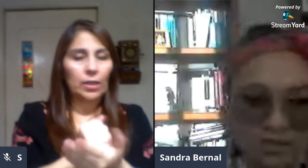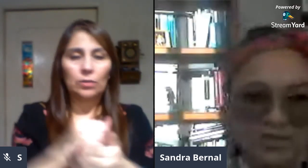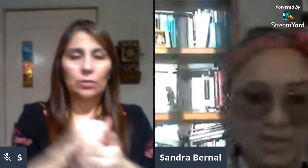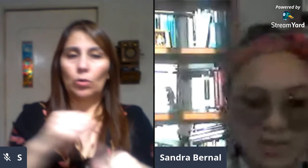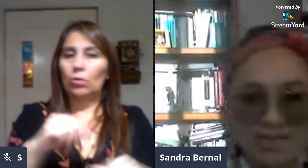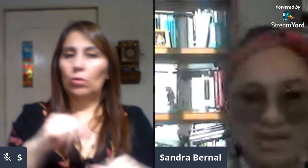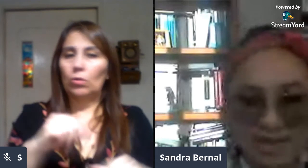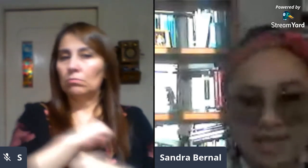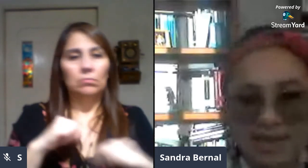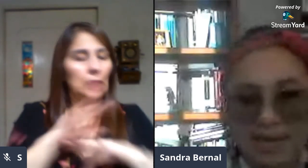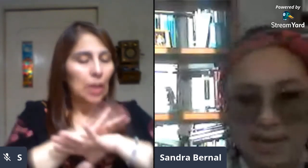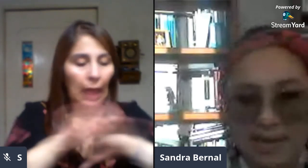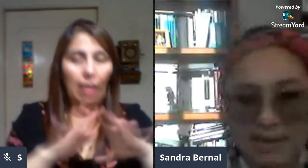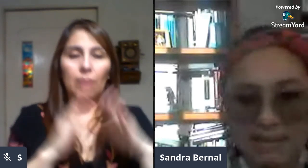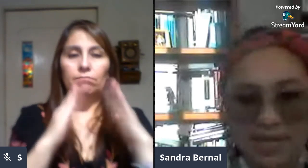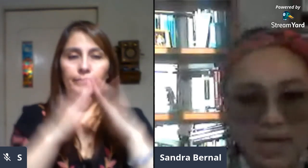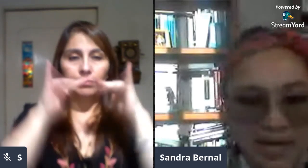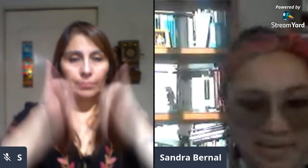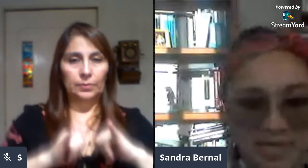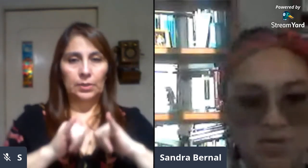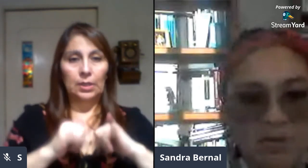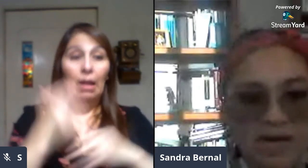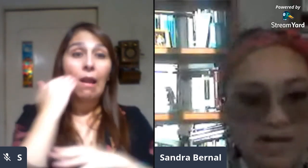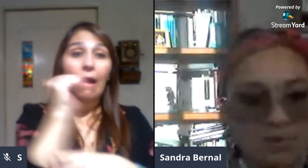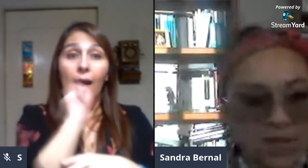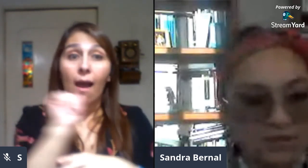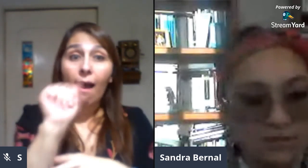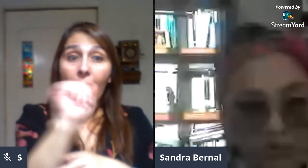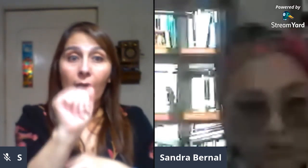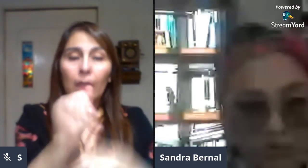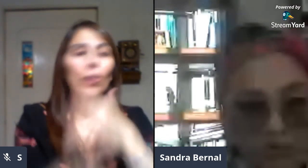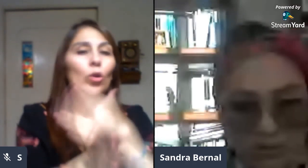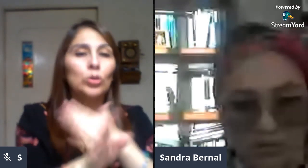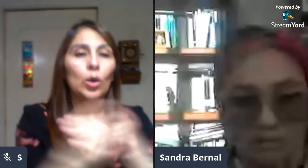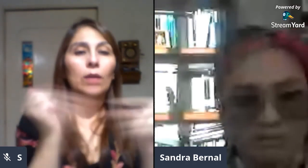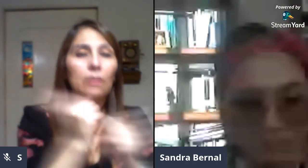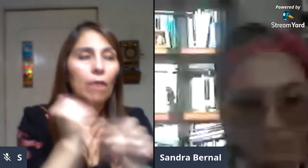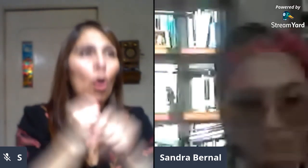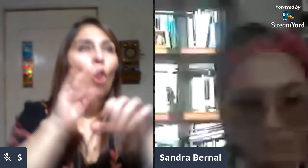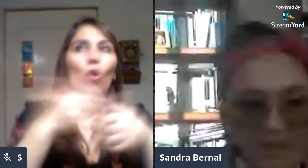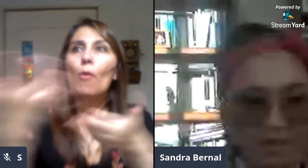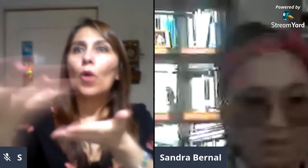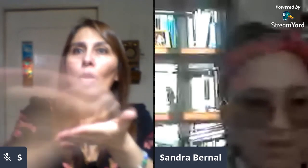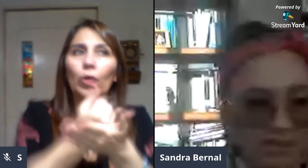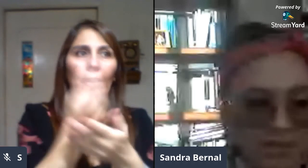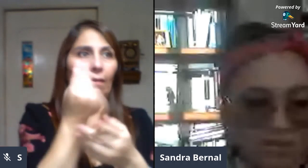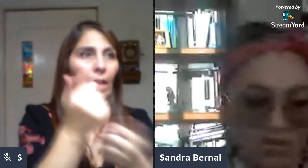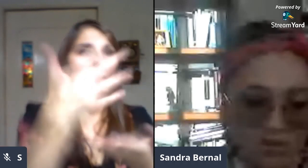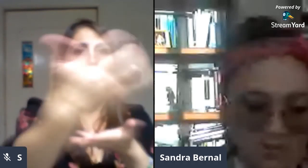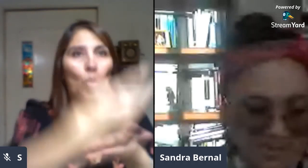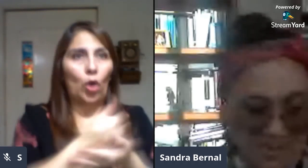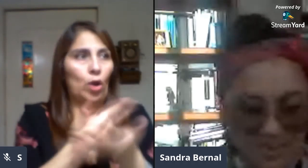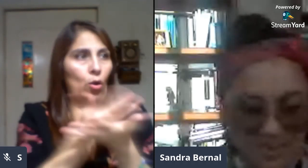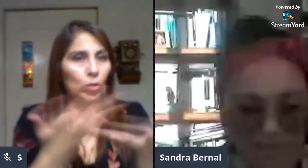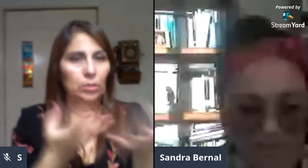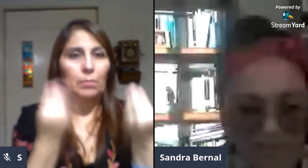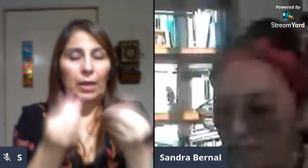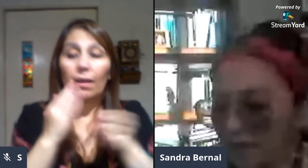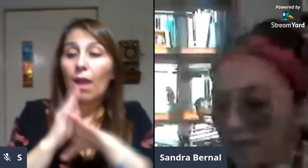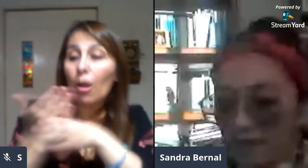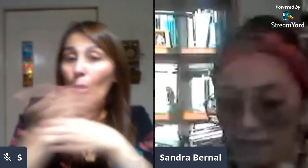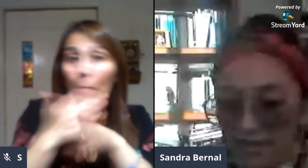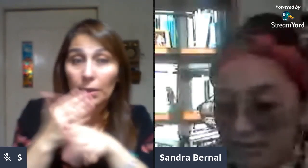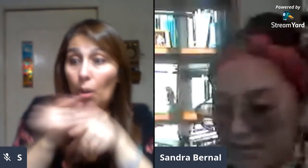ningún momento de pensar en ejercicios para recaudar fondos para compartirlos con los más